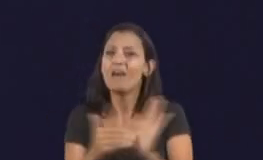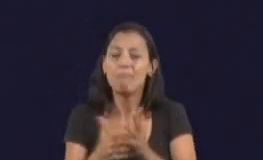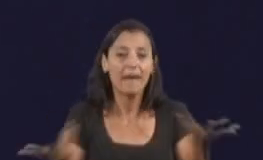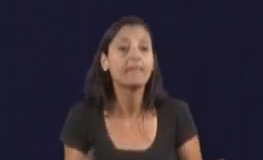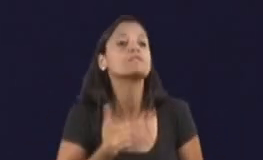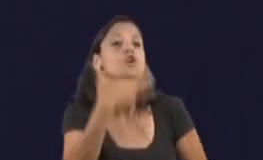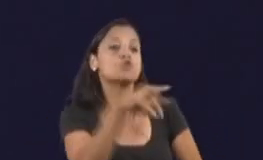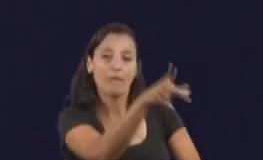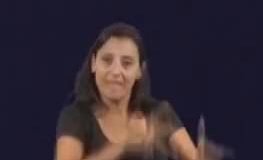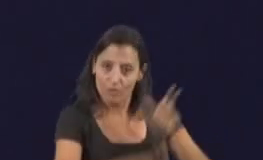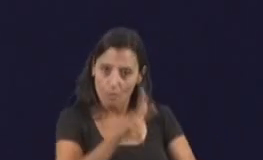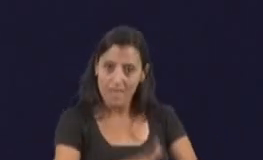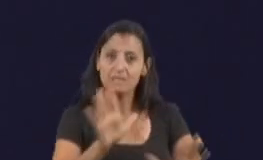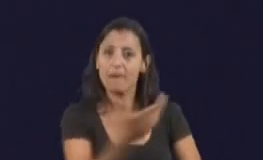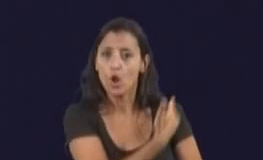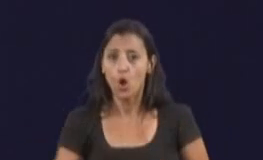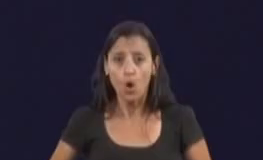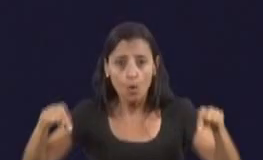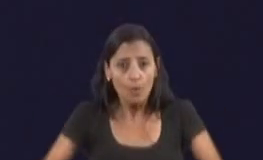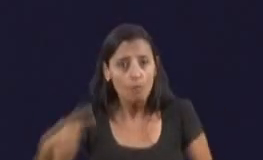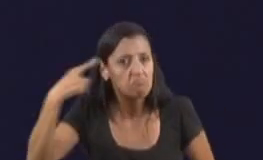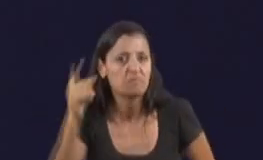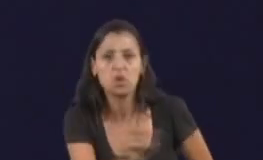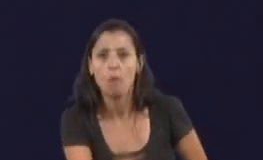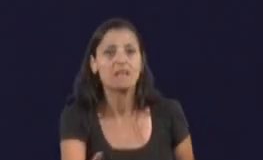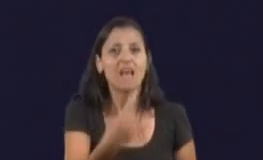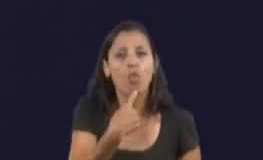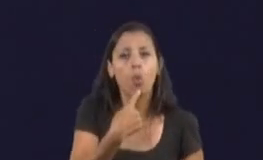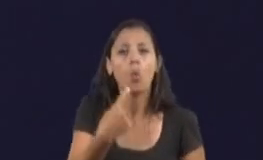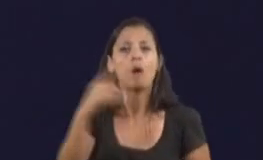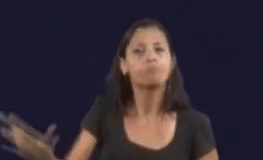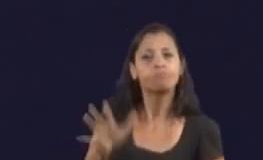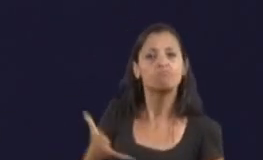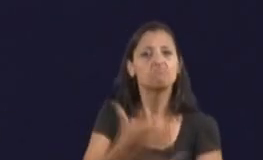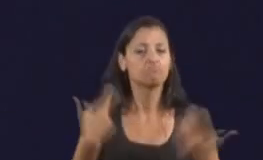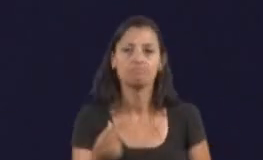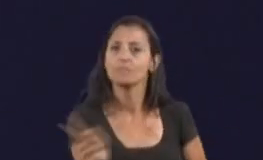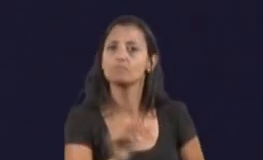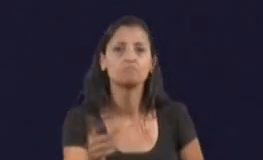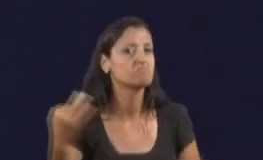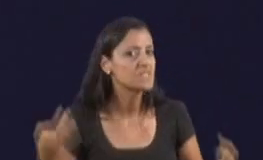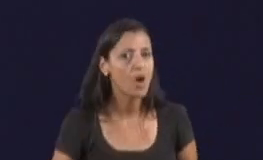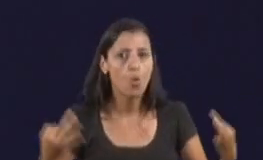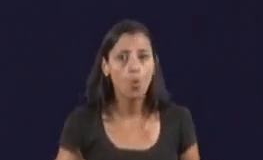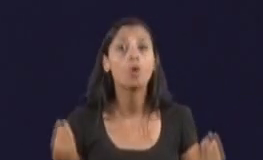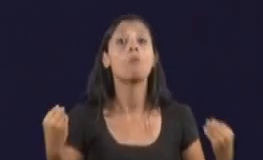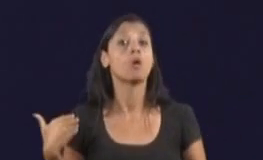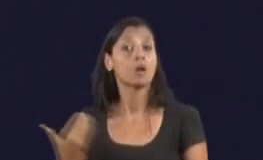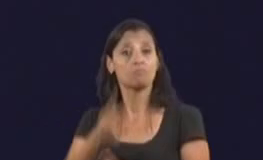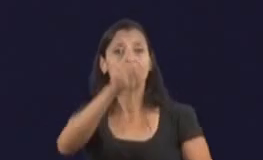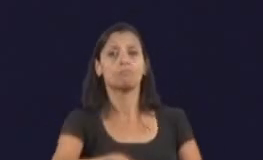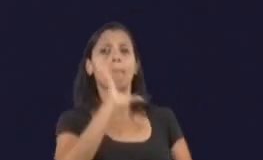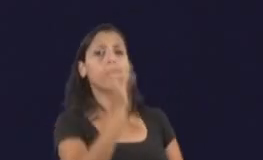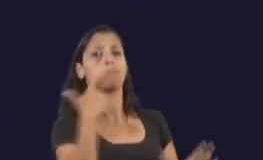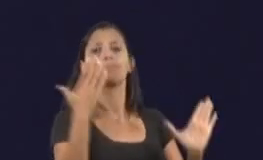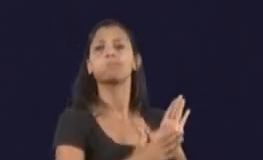Entiendo el punto, pero no vemos que haya absolutamente ninguna duda, y aparte porque más allá del buen trabajo